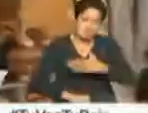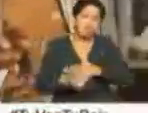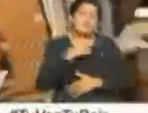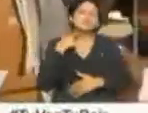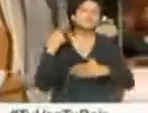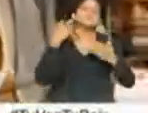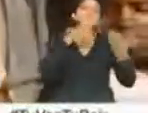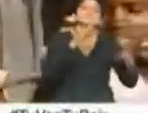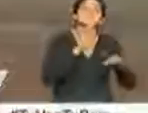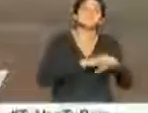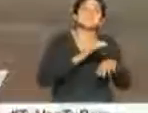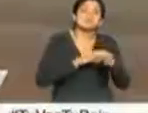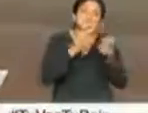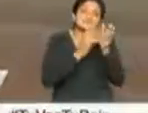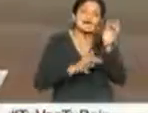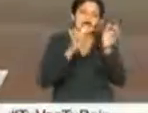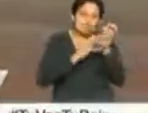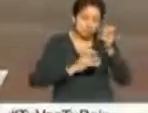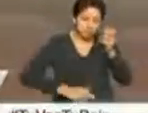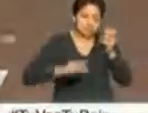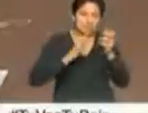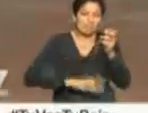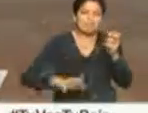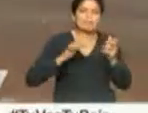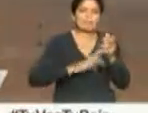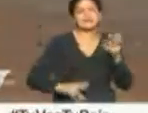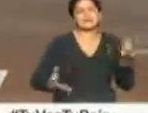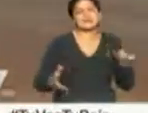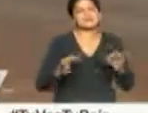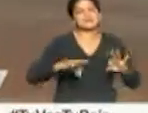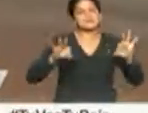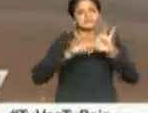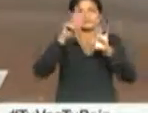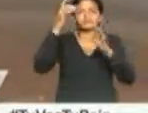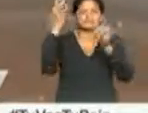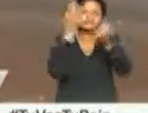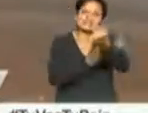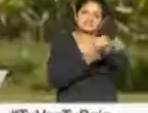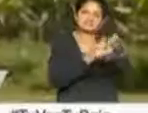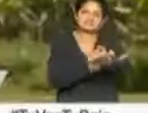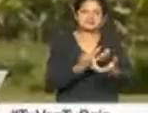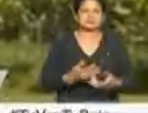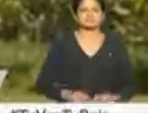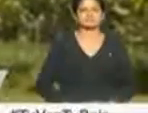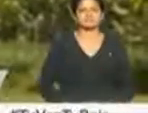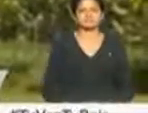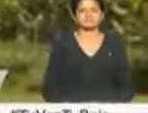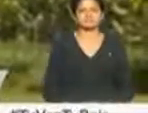hemorragias posparto, por eso las transfusiones sanguíneas son cruciales.